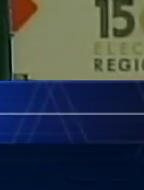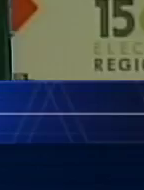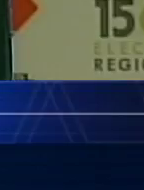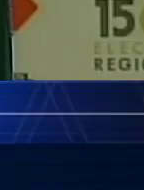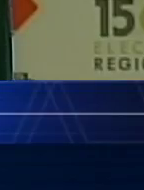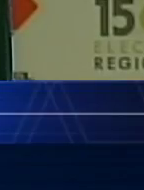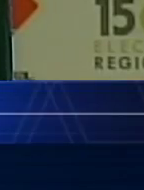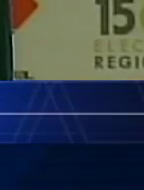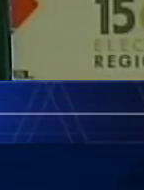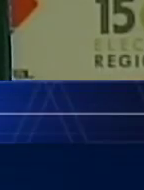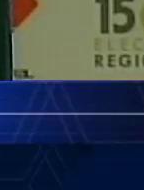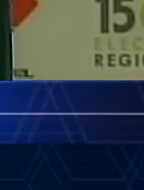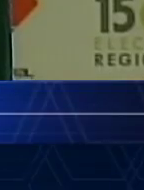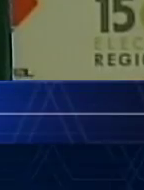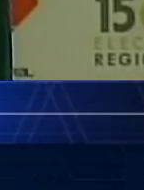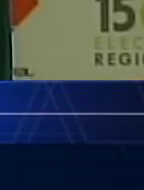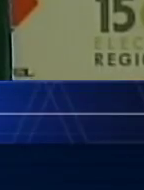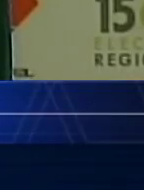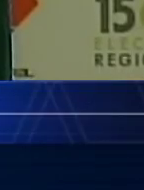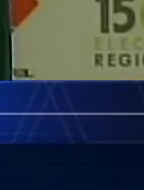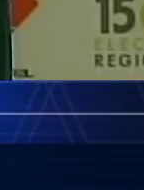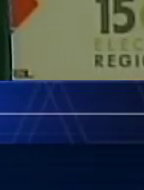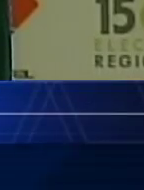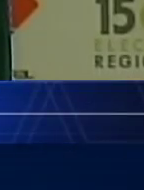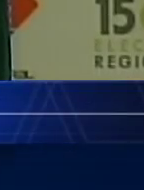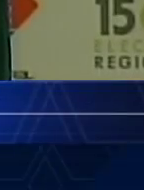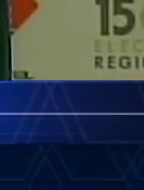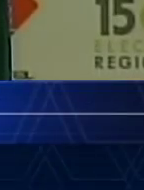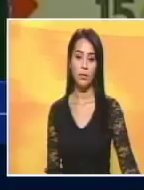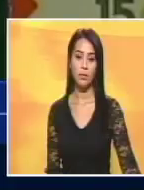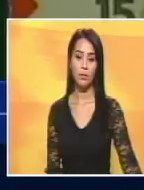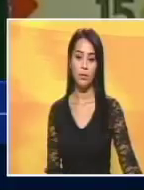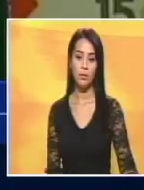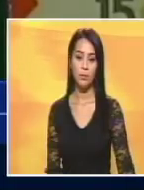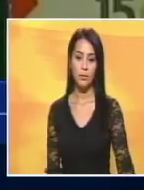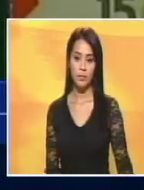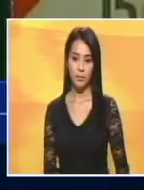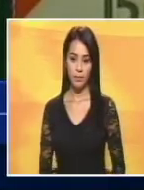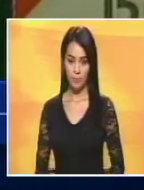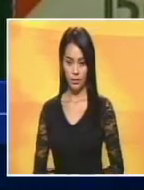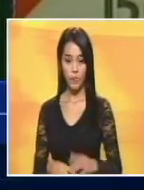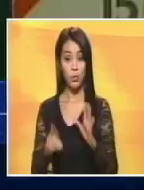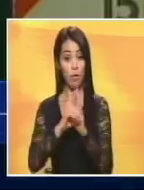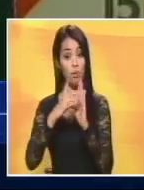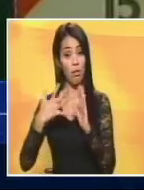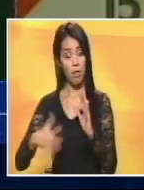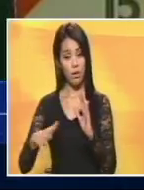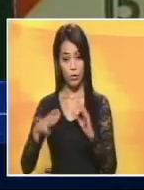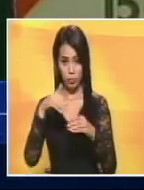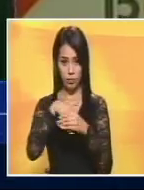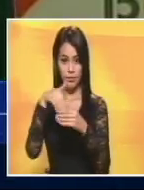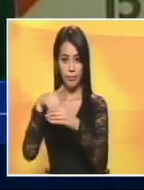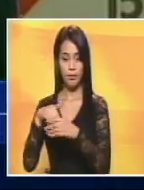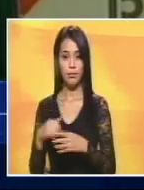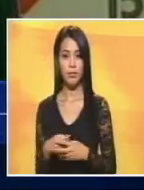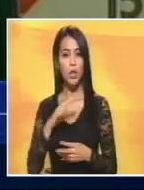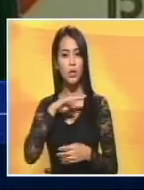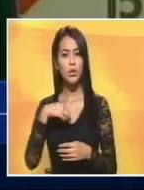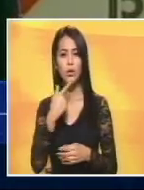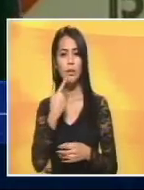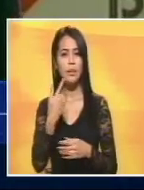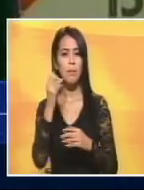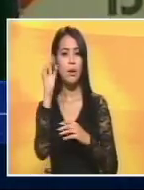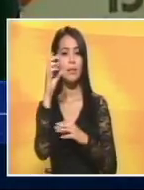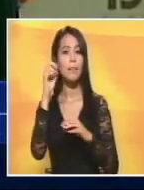las venezolanas salgamos a ejercer pacíficamente nuestro derecho al voto. Nosotros decimos desde la